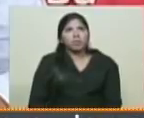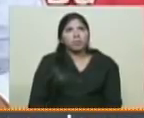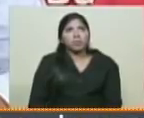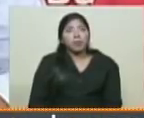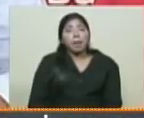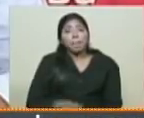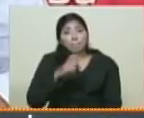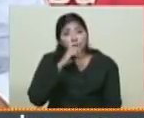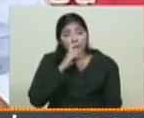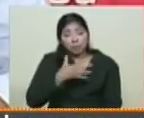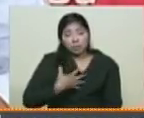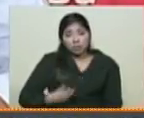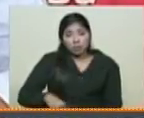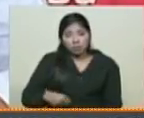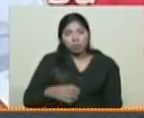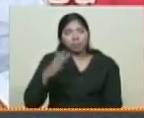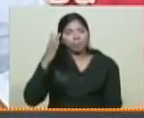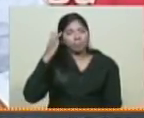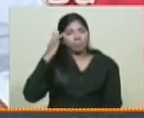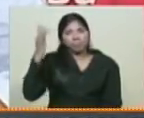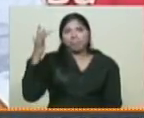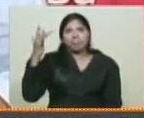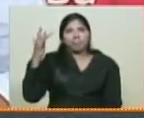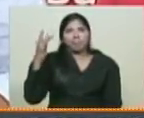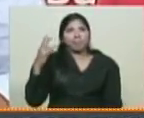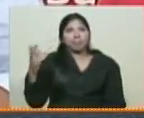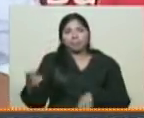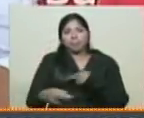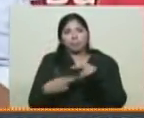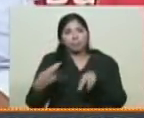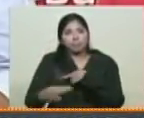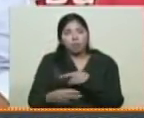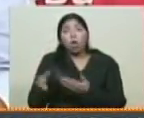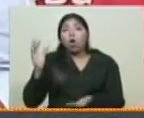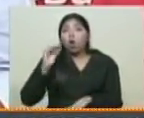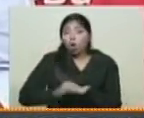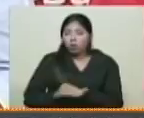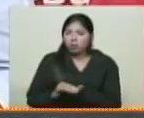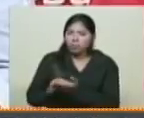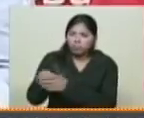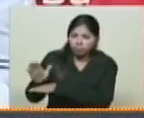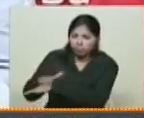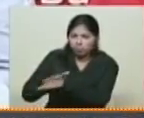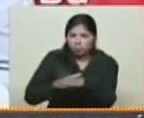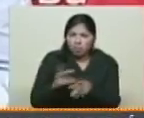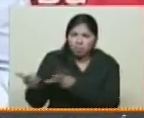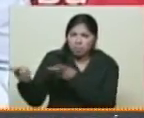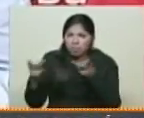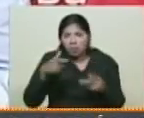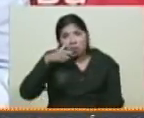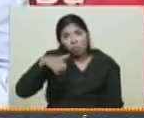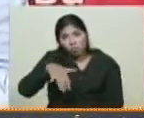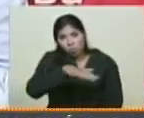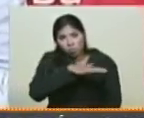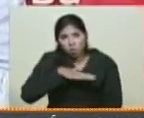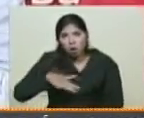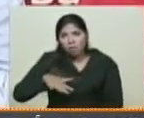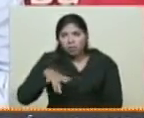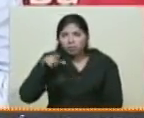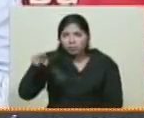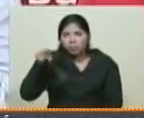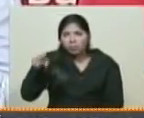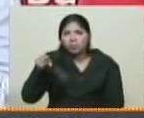Nicolás Maduro, sabiamente, revolucionariamente, convoca otra vez al pueblo, a ese poder originario, a ese